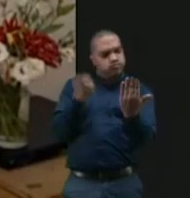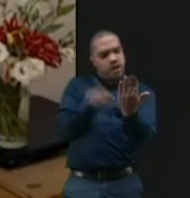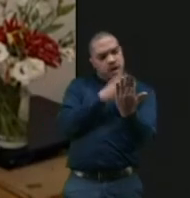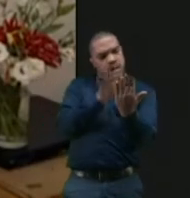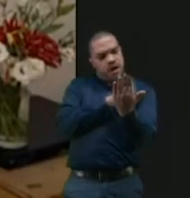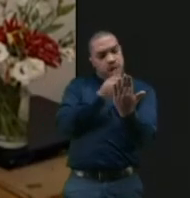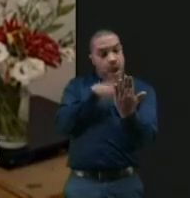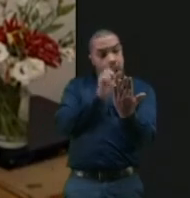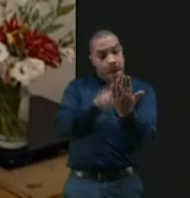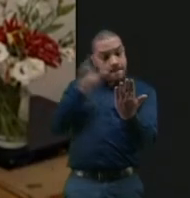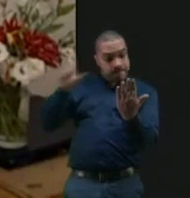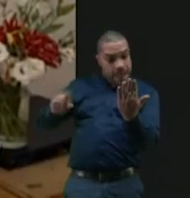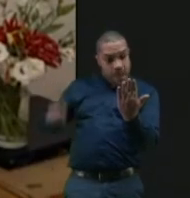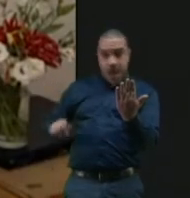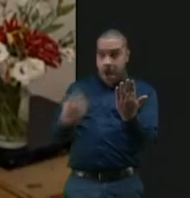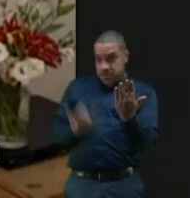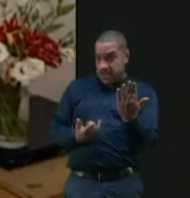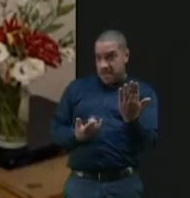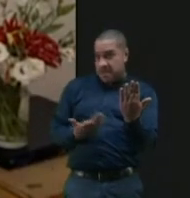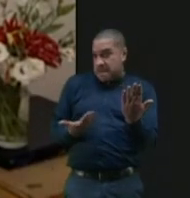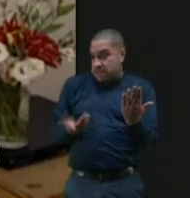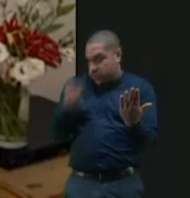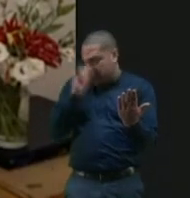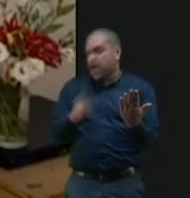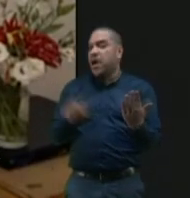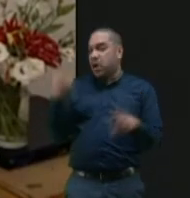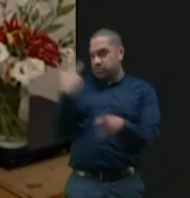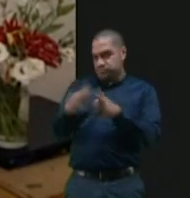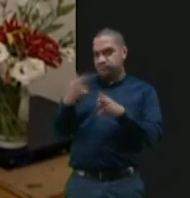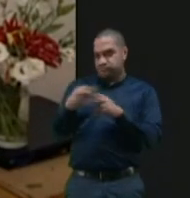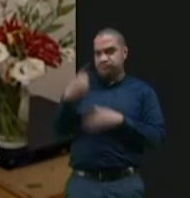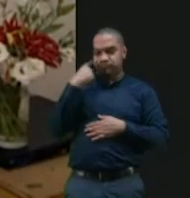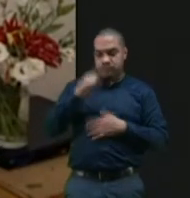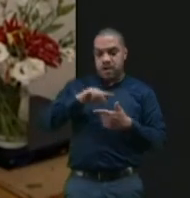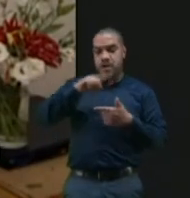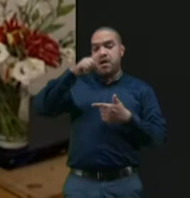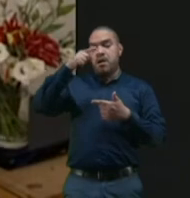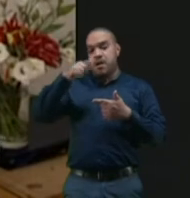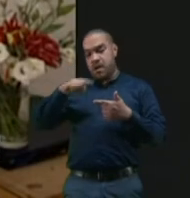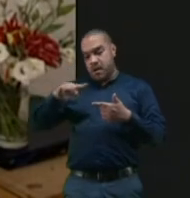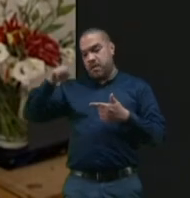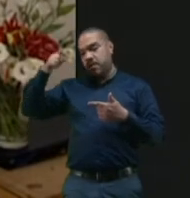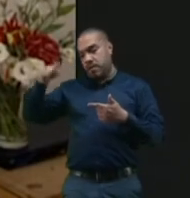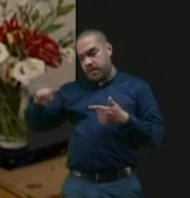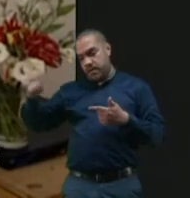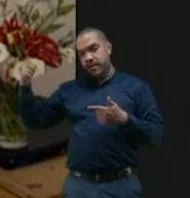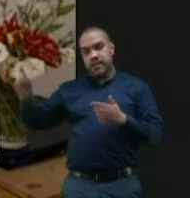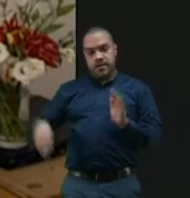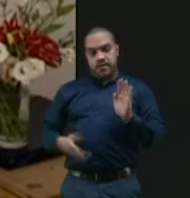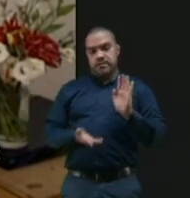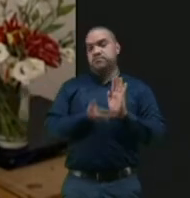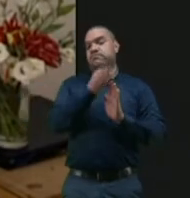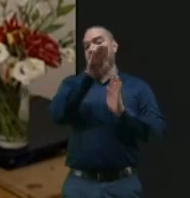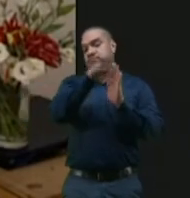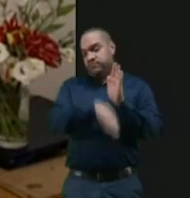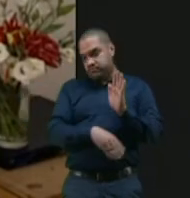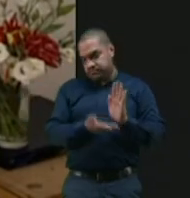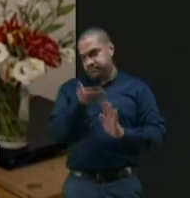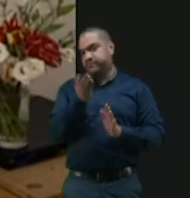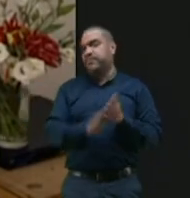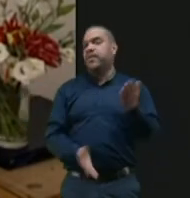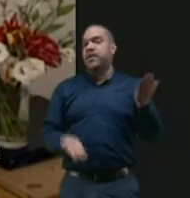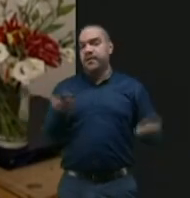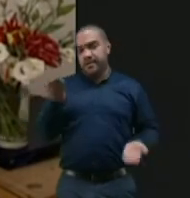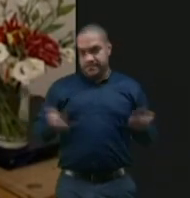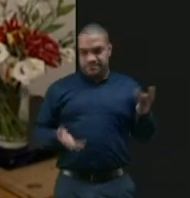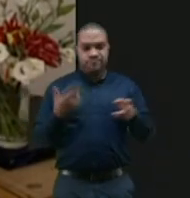las tasas van a subir y bajar todo el tiempo y van a bajar y subir basándose en la demanda y van a subir y bajar antes de